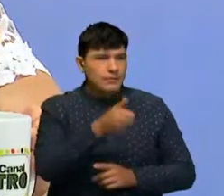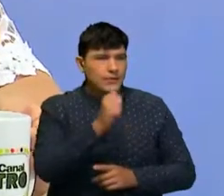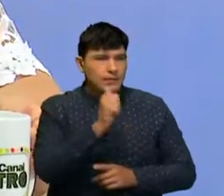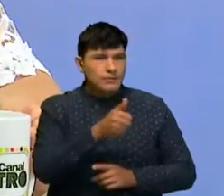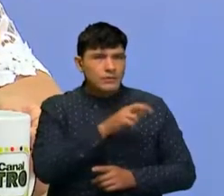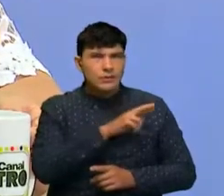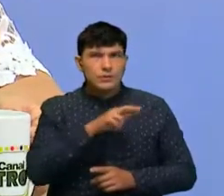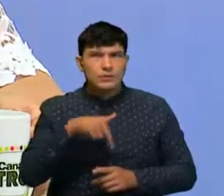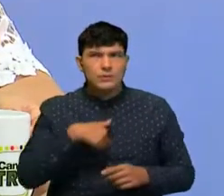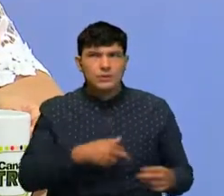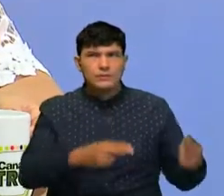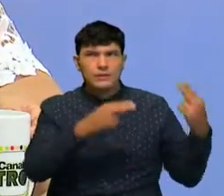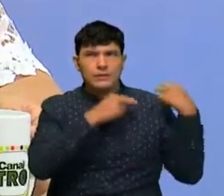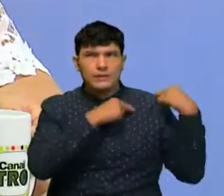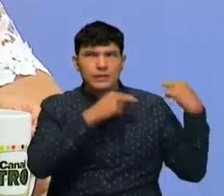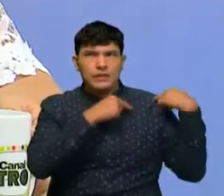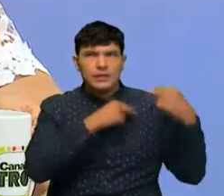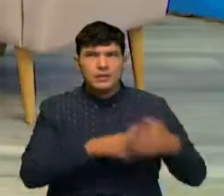unas funciones.